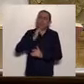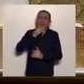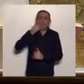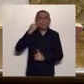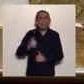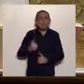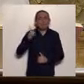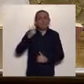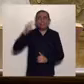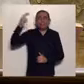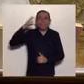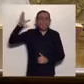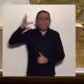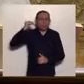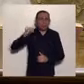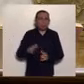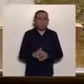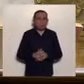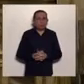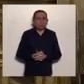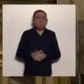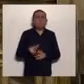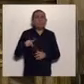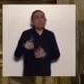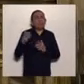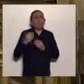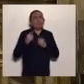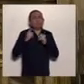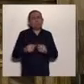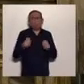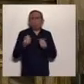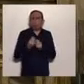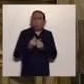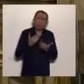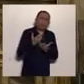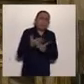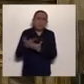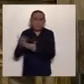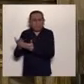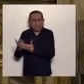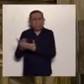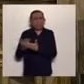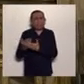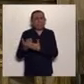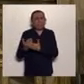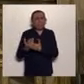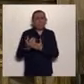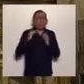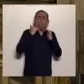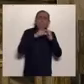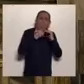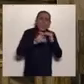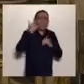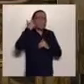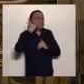buen pastor, escúchanos. Hemos recibido también muchas intenciones a través del mail,